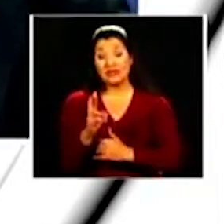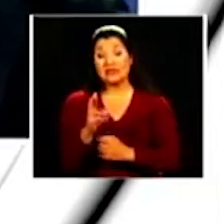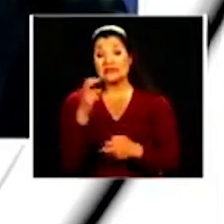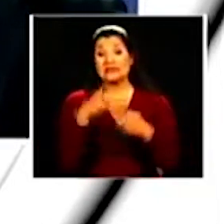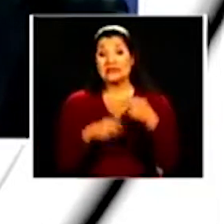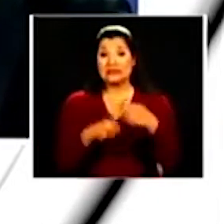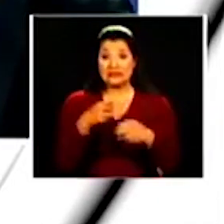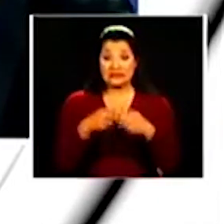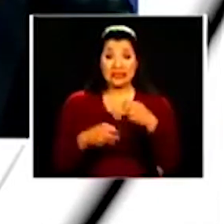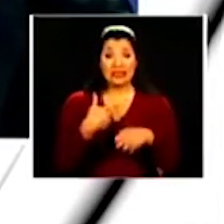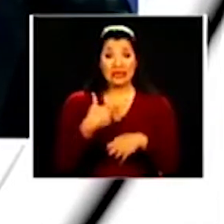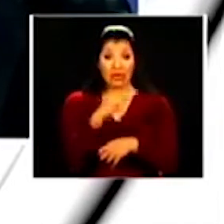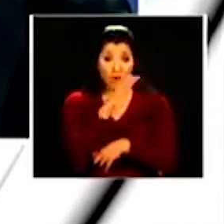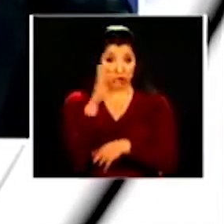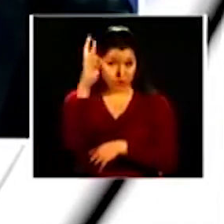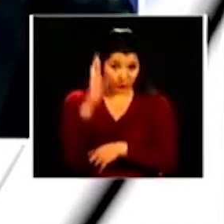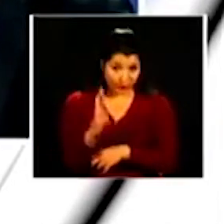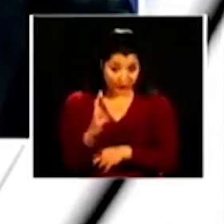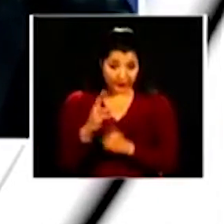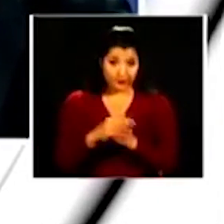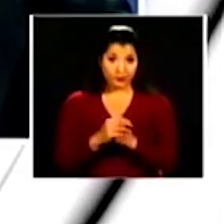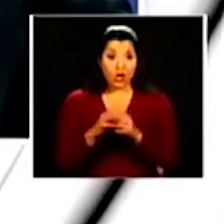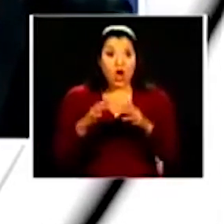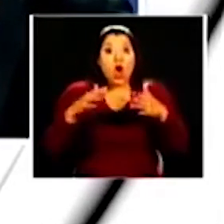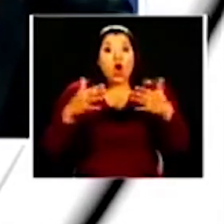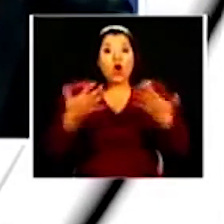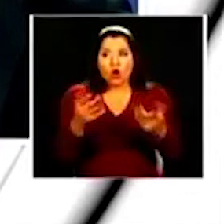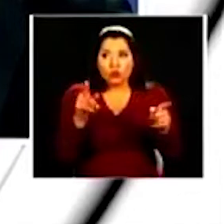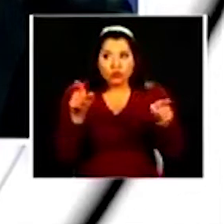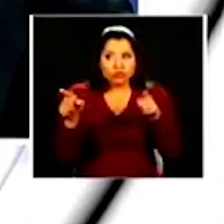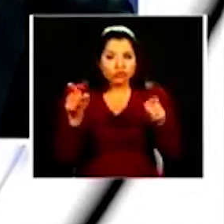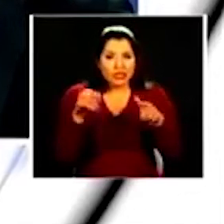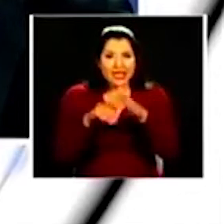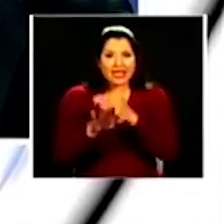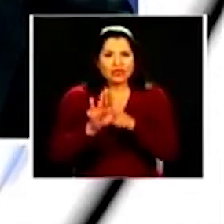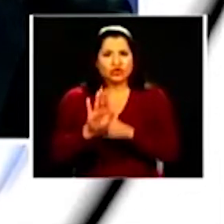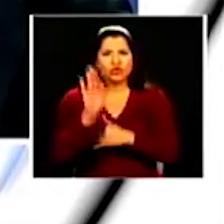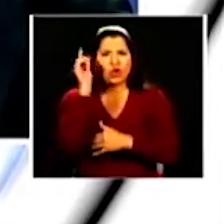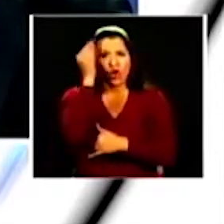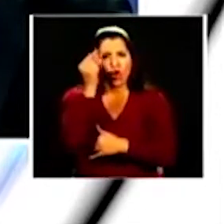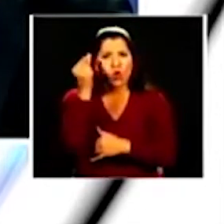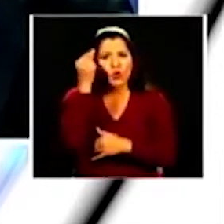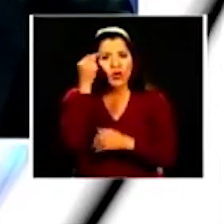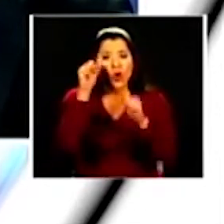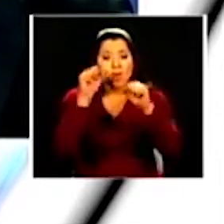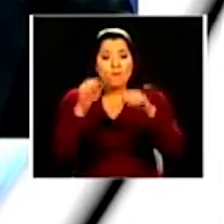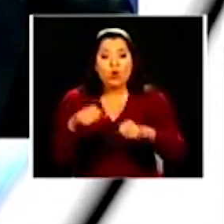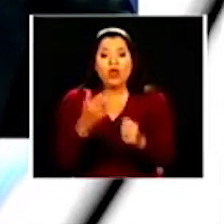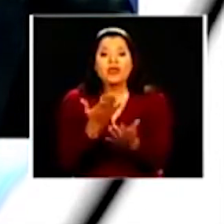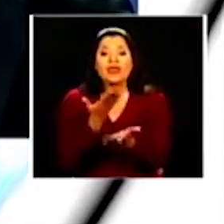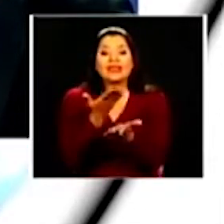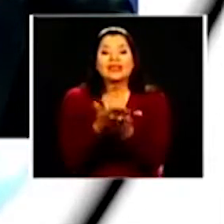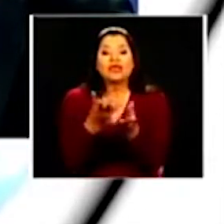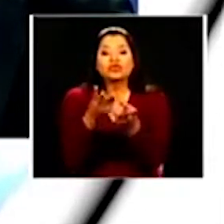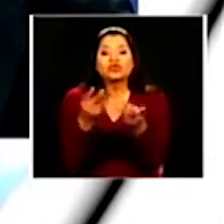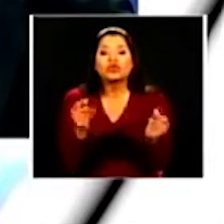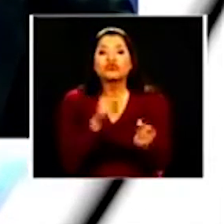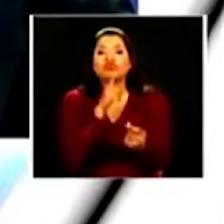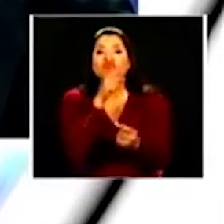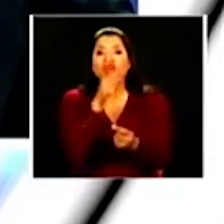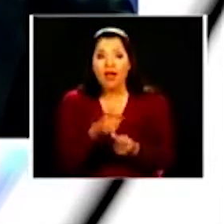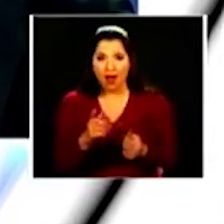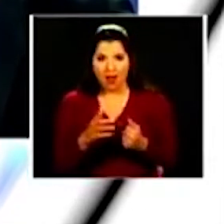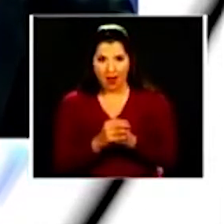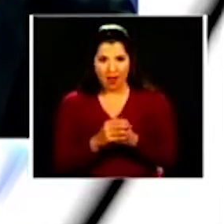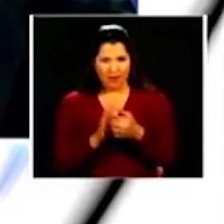país. ¿Cómo ustedes en su gobierno darían soluciones efectivas a la insuficiencia